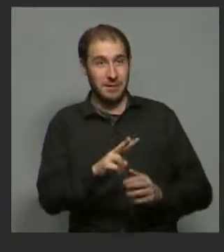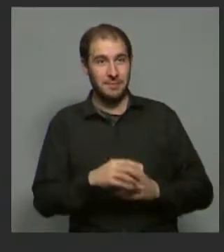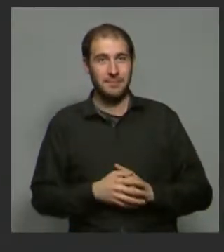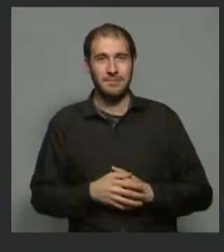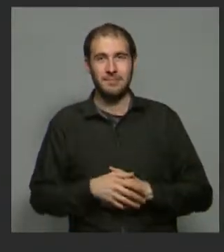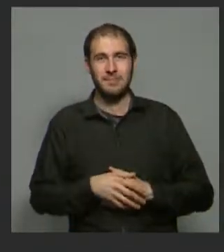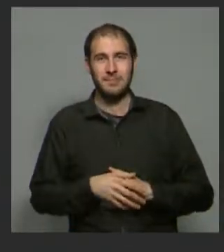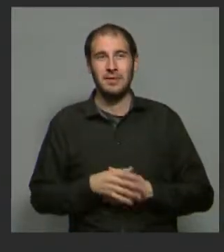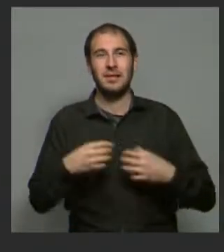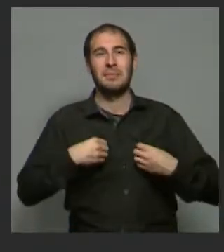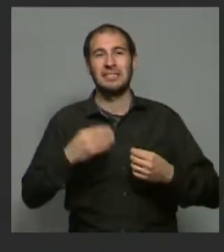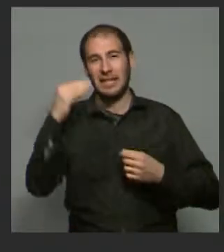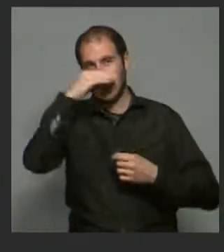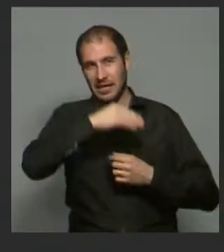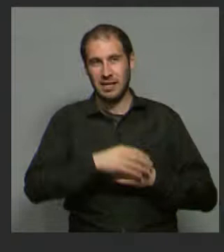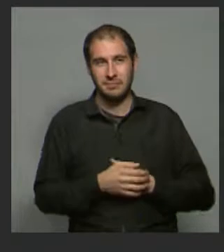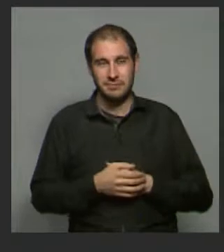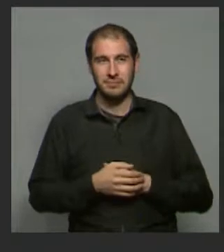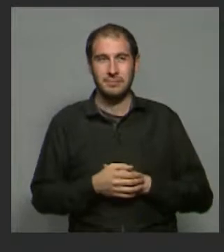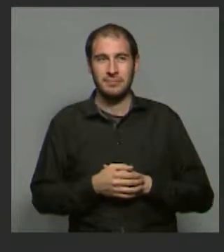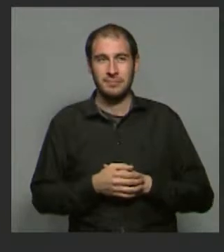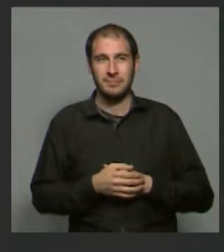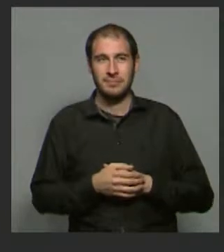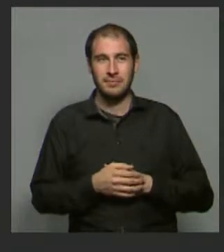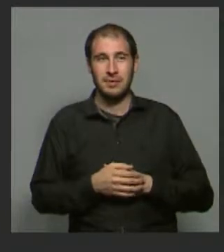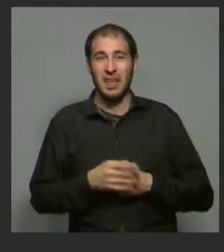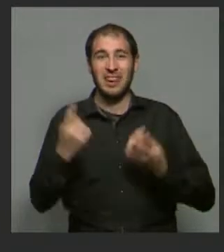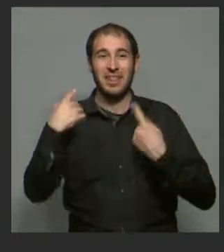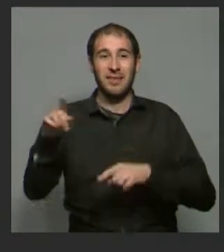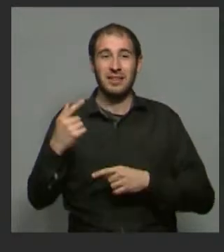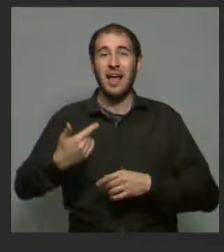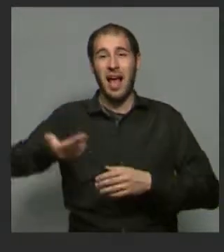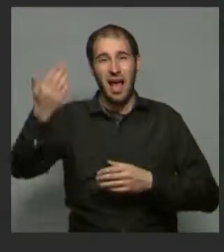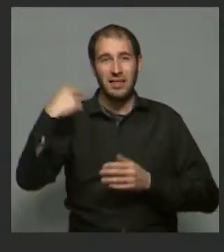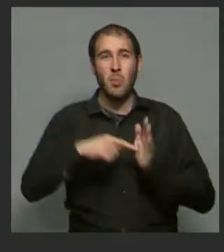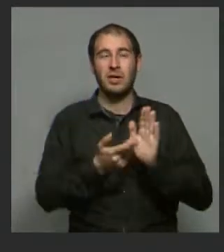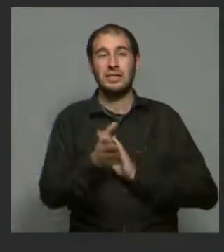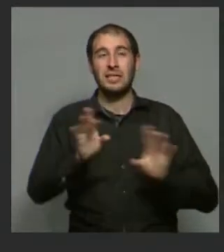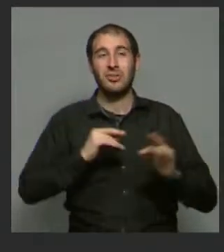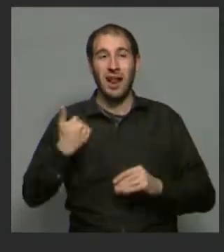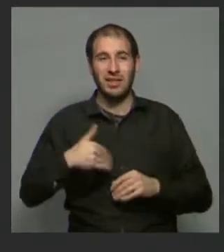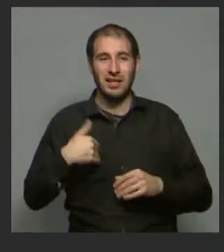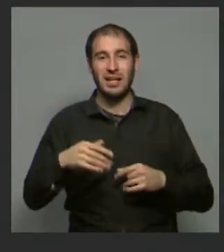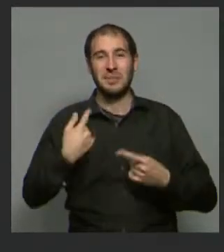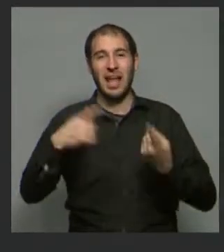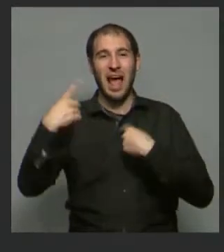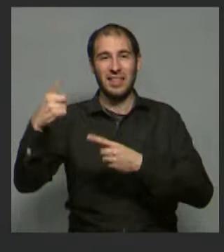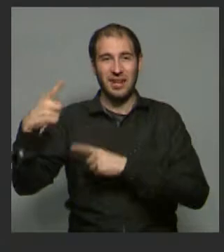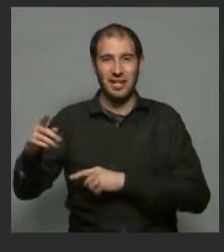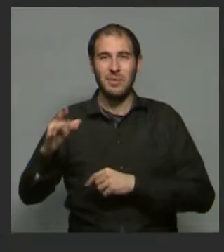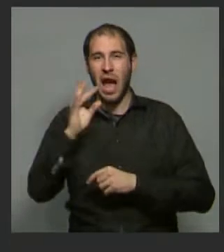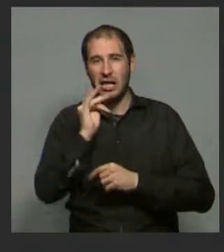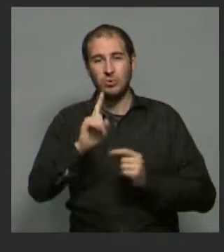en imágenes. La camiseta negra, justamente totalmente distinta a lo que nos venía mostrando la selección argentina. Camisetas alternativas, el